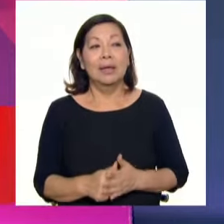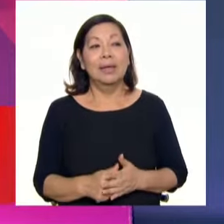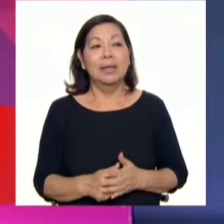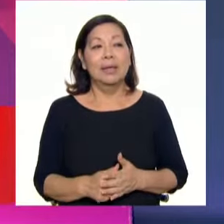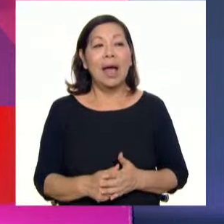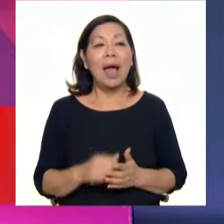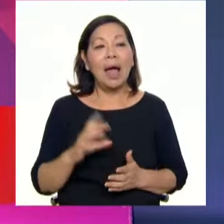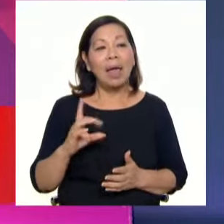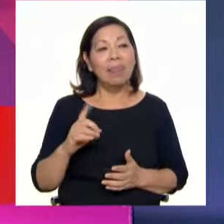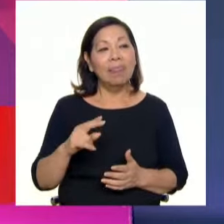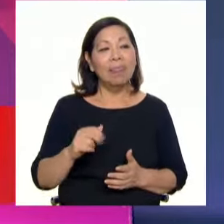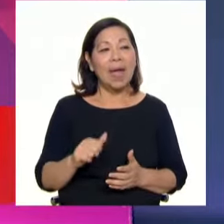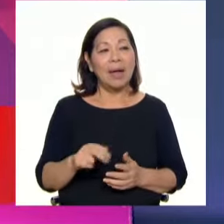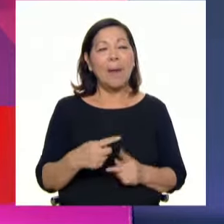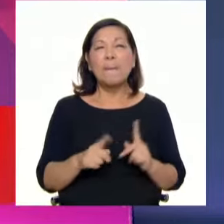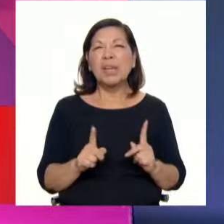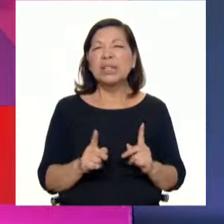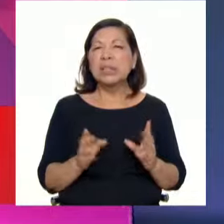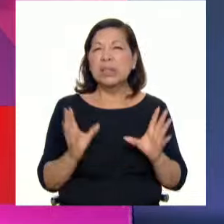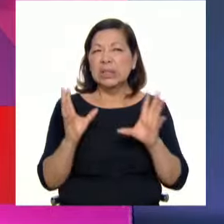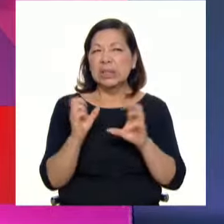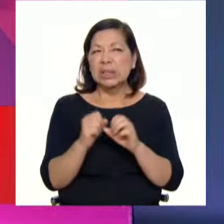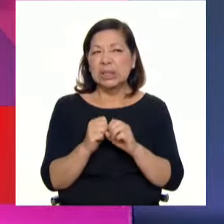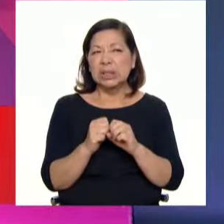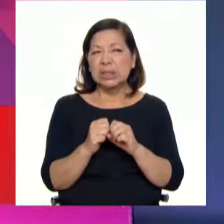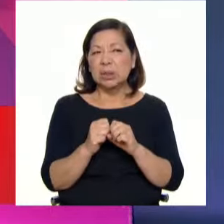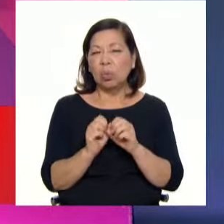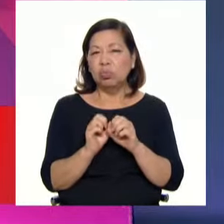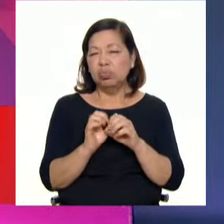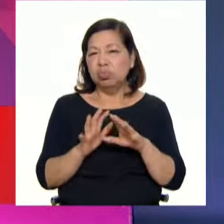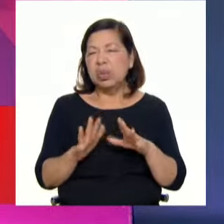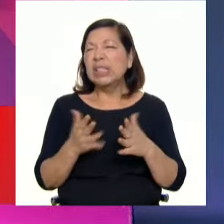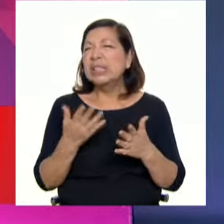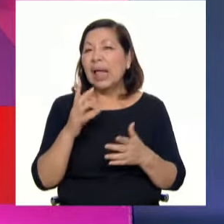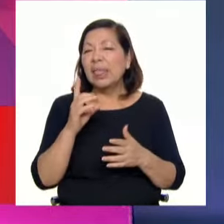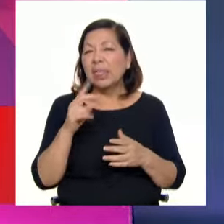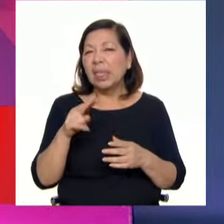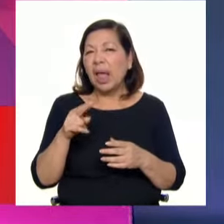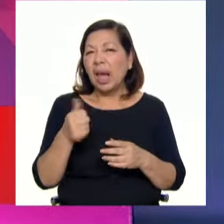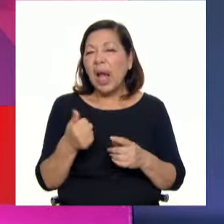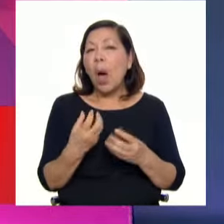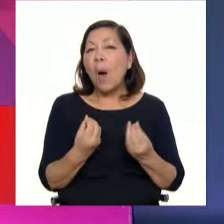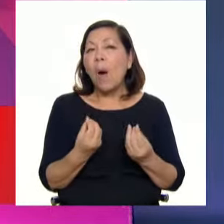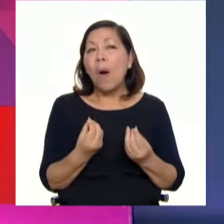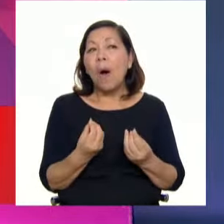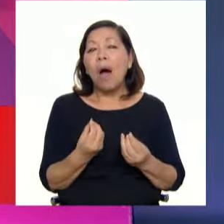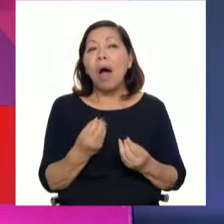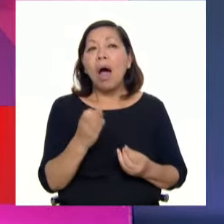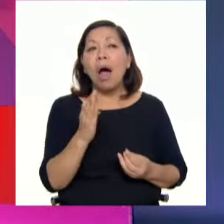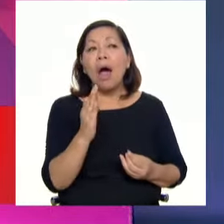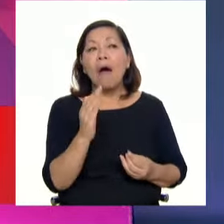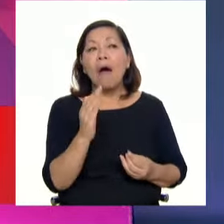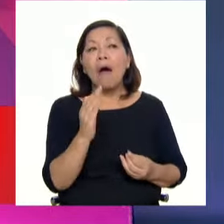una DANA? Una DANA es una depresión aislada en niveles altos. Esta ha sido denominada Fausto. En estos días tenemos a la